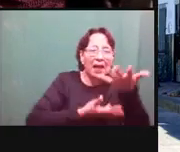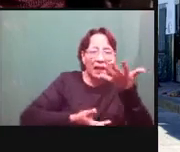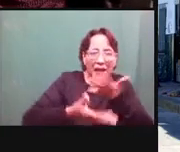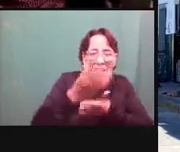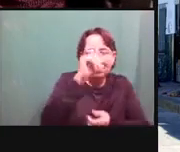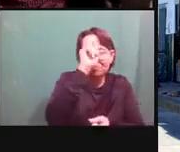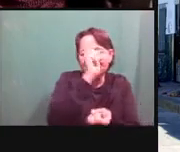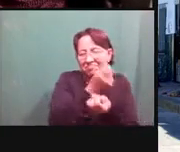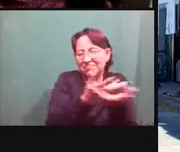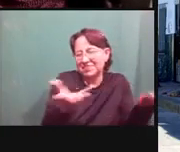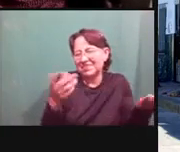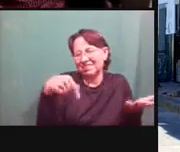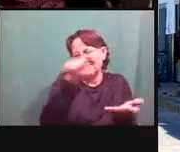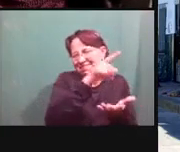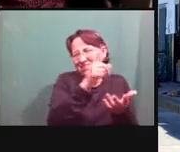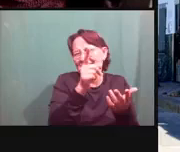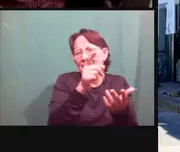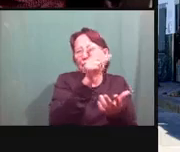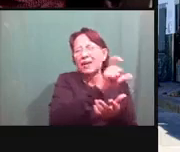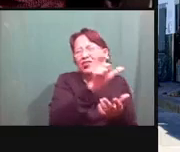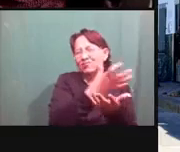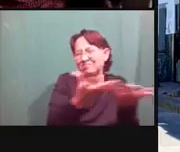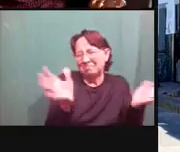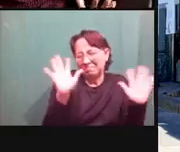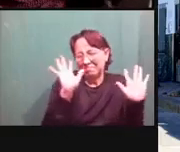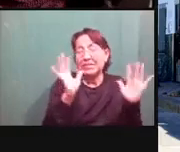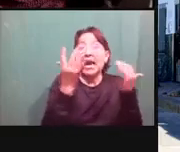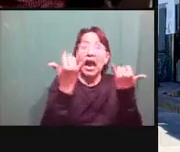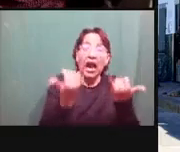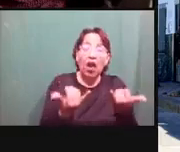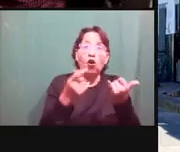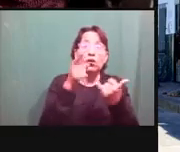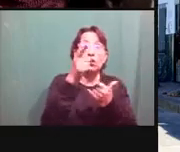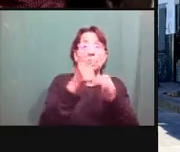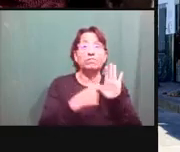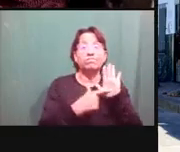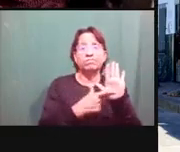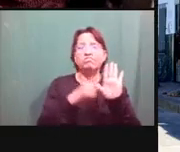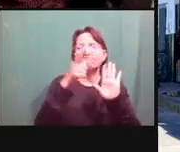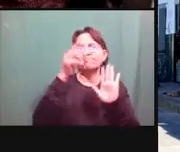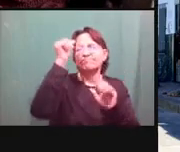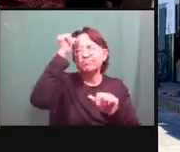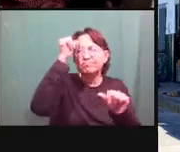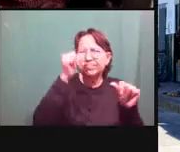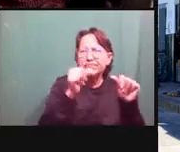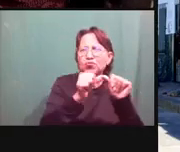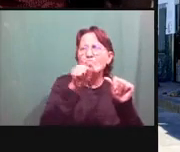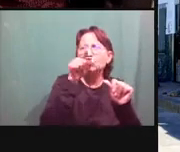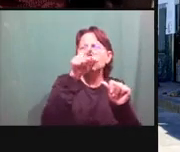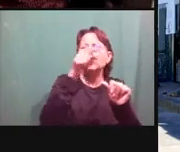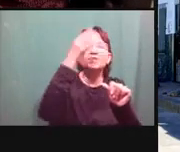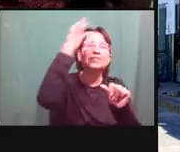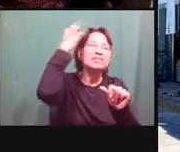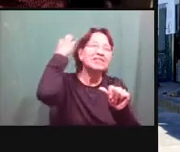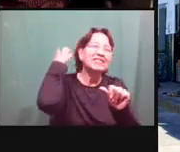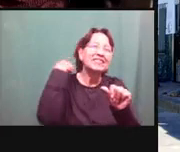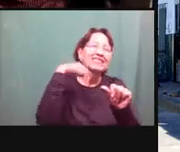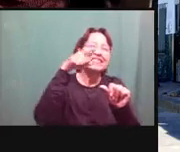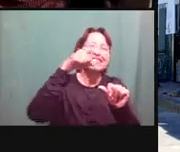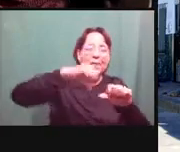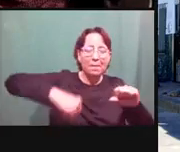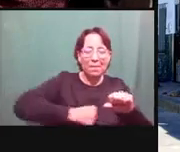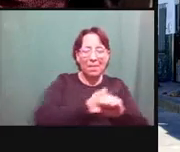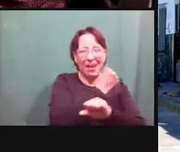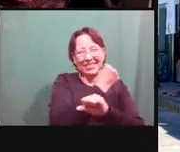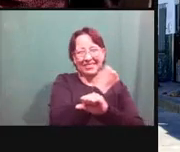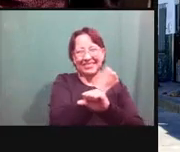de públicos, ¿no? Entonces, acá tenemos una memoria de lo que era la Plaza de la Concordia, ya que